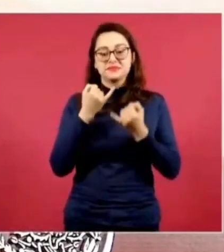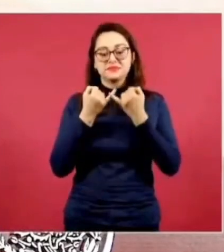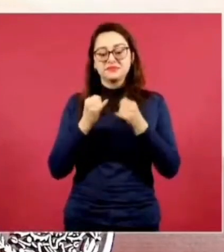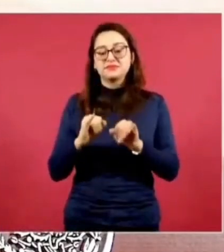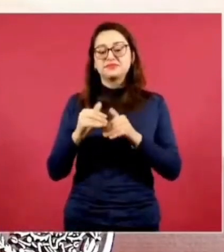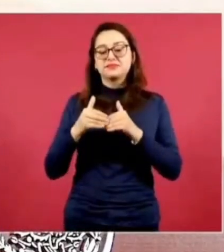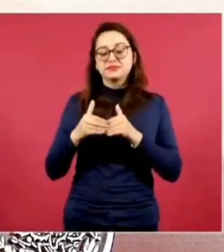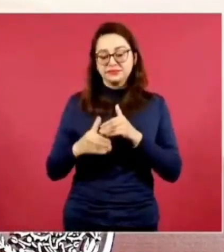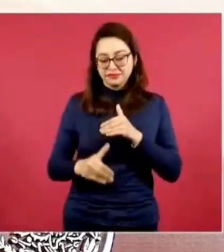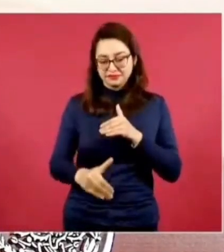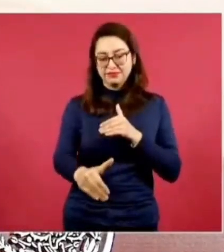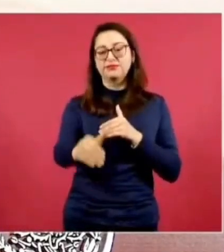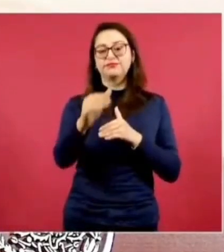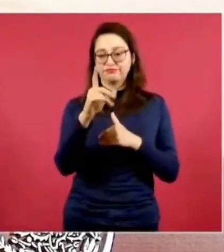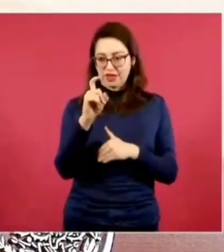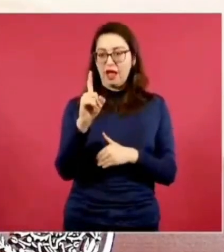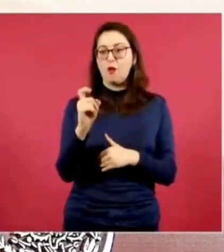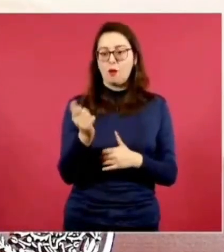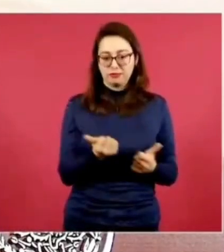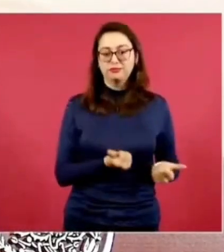mañana el